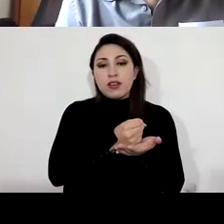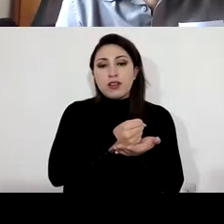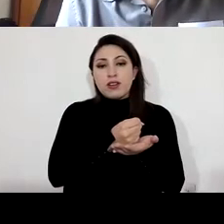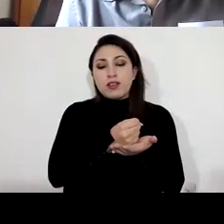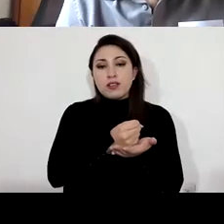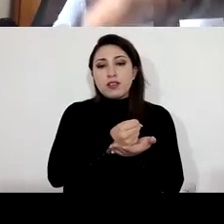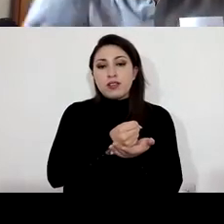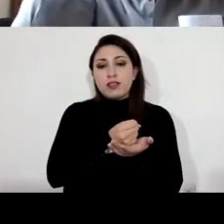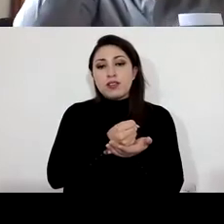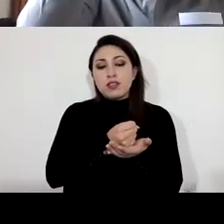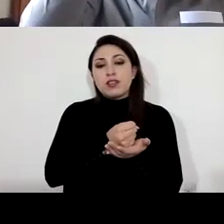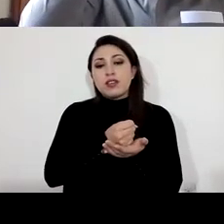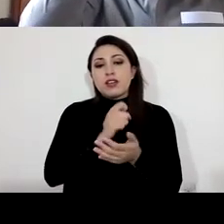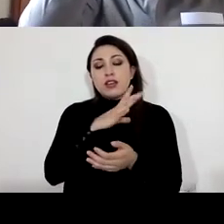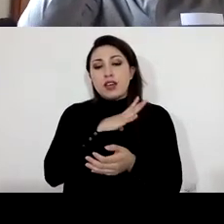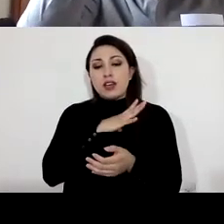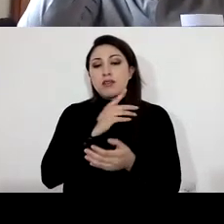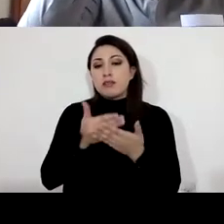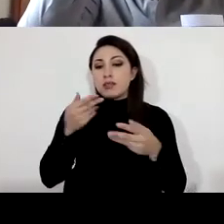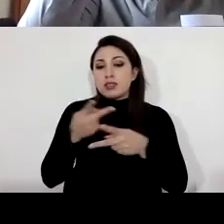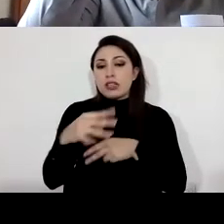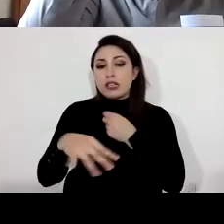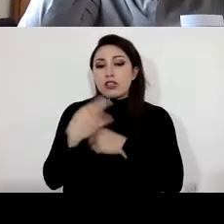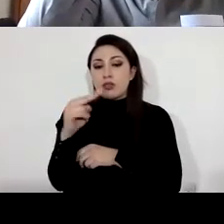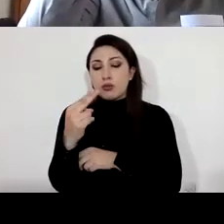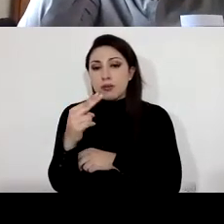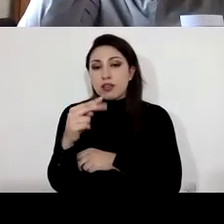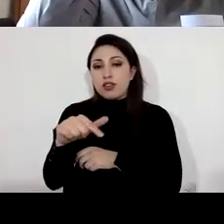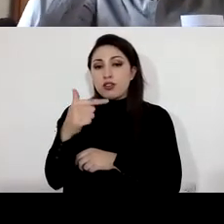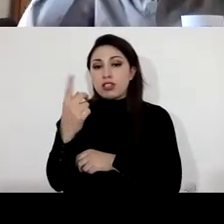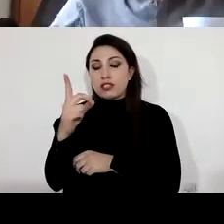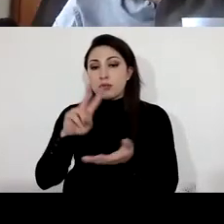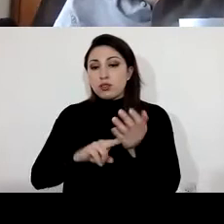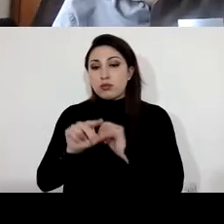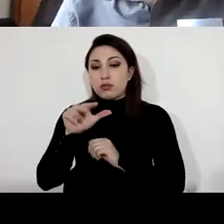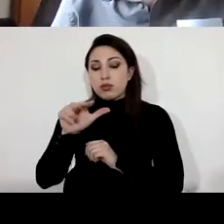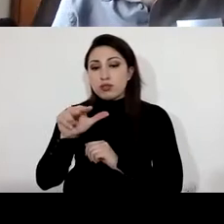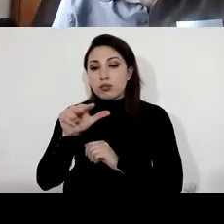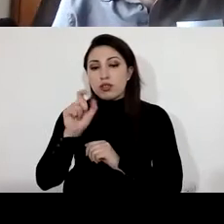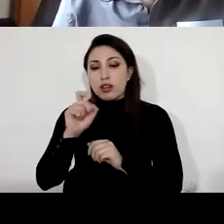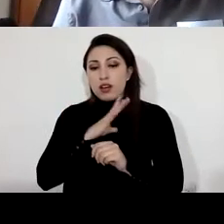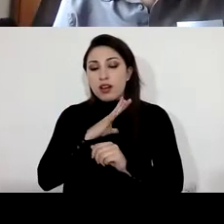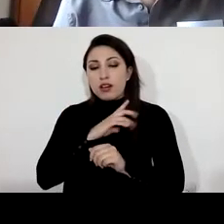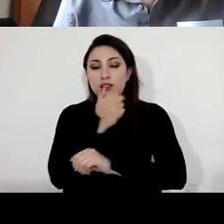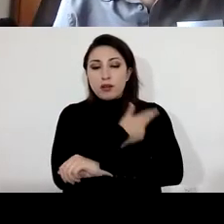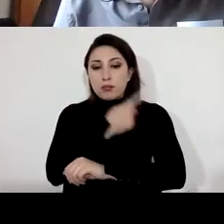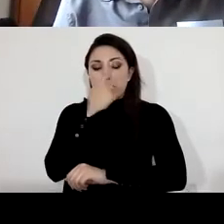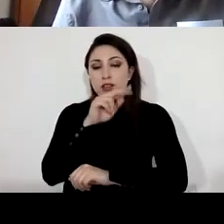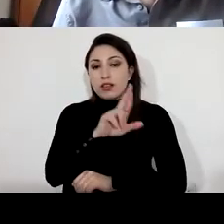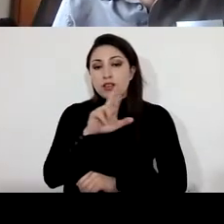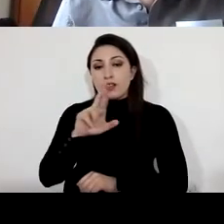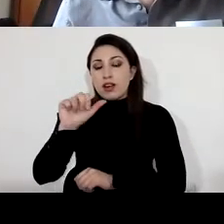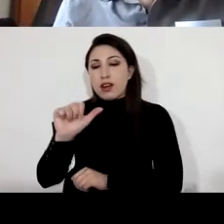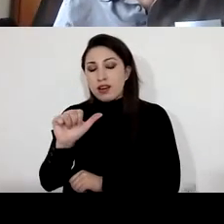las resoluciones dictadas el 14 de noviembre y el 12 de diciembre de 2018, dentro de los recursos de atracción RAA